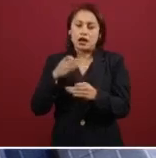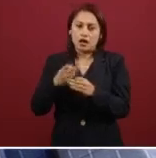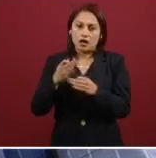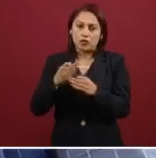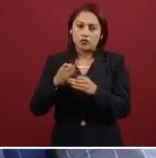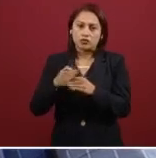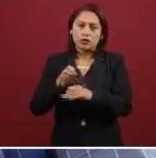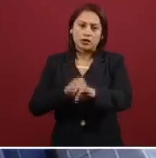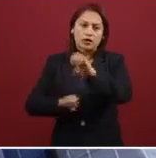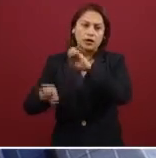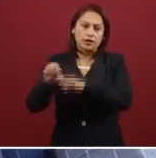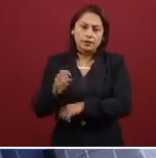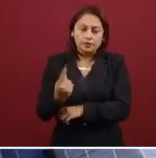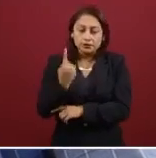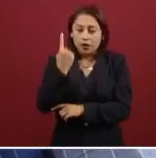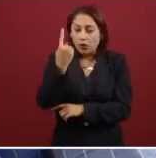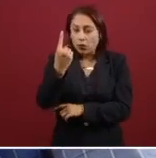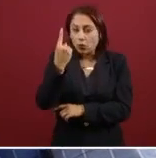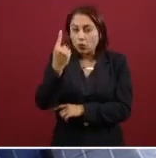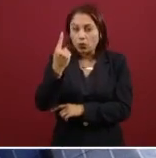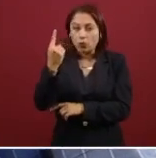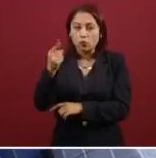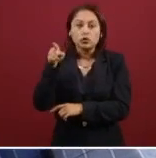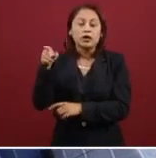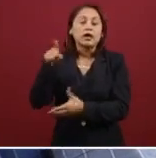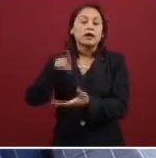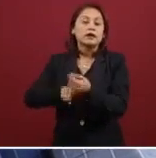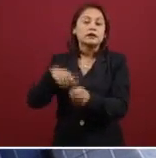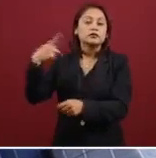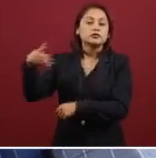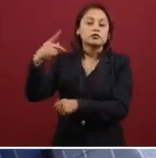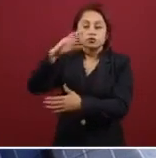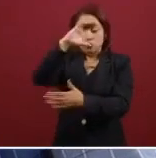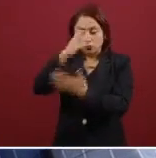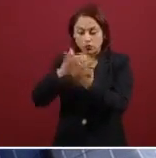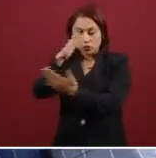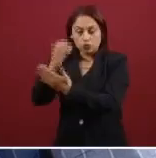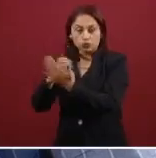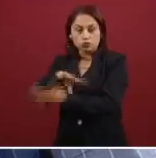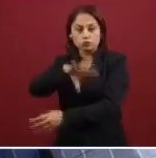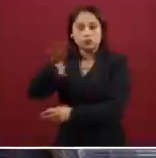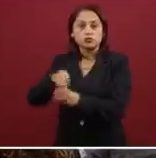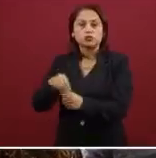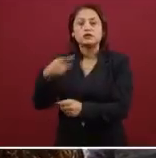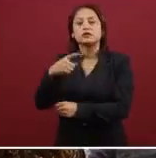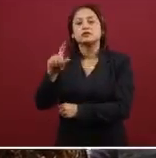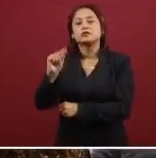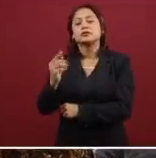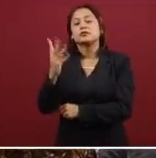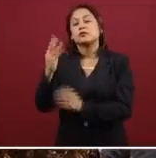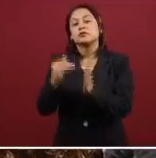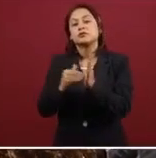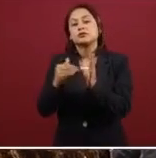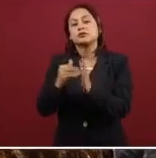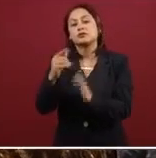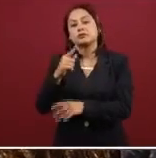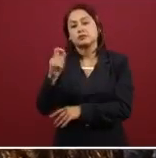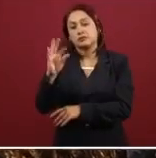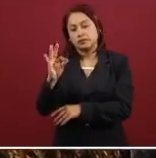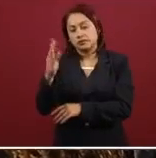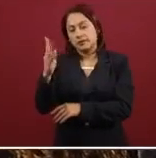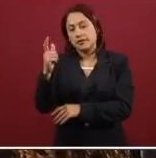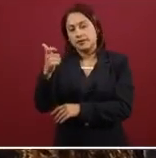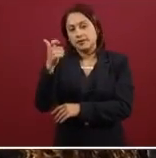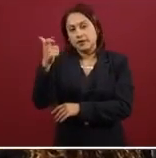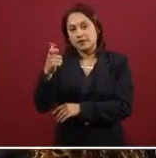una empresa en particular vinculada con él, obtuvo 7 contratos por un monto de 164 millones 460 mil pesos. 5 de